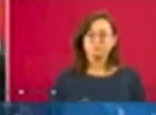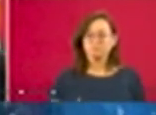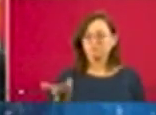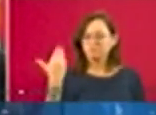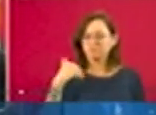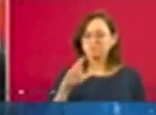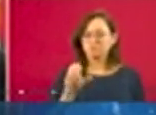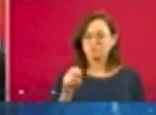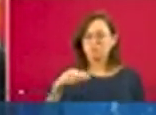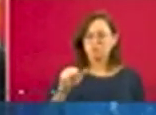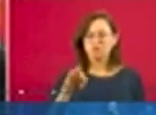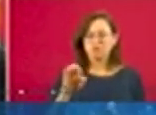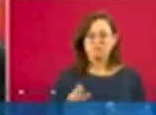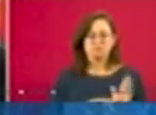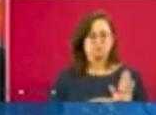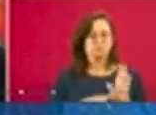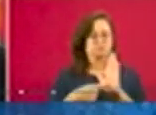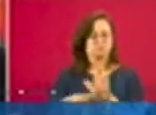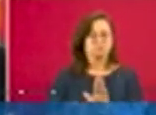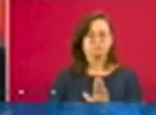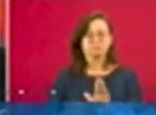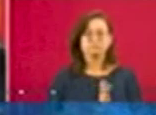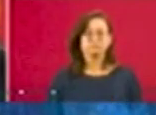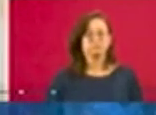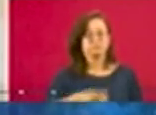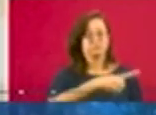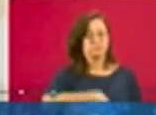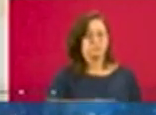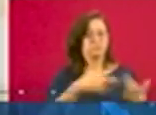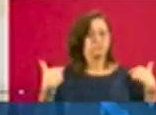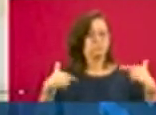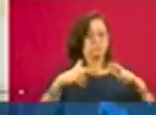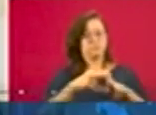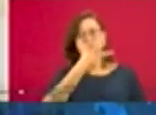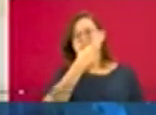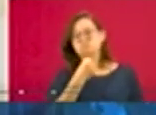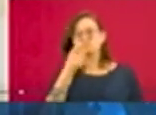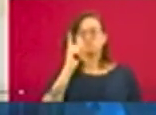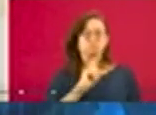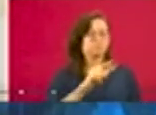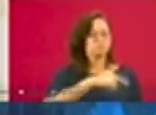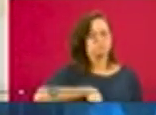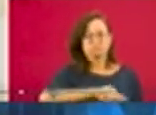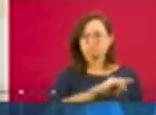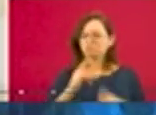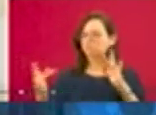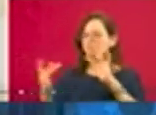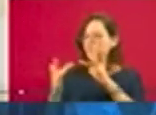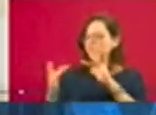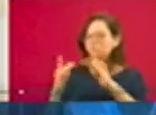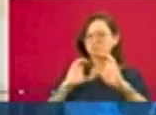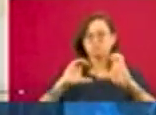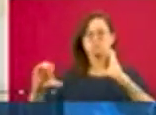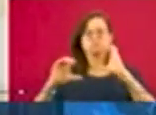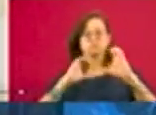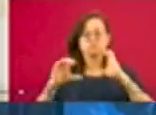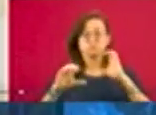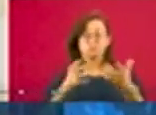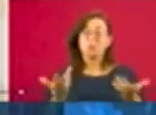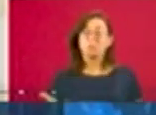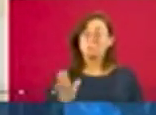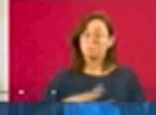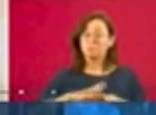aprendió, qué nuevo se aprendió, qué no se aprendió. Y también al regreso, Joaquín, tenemos